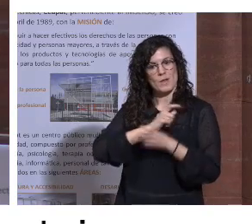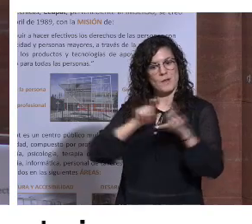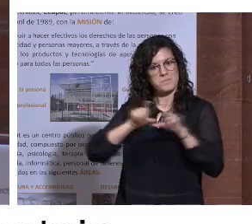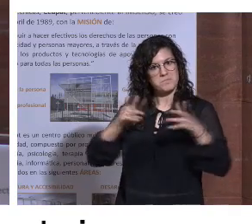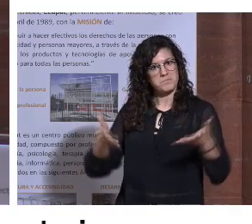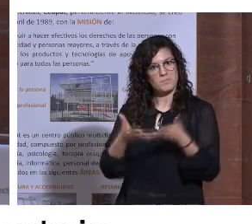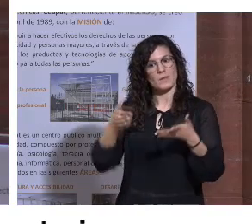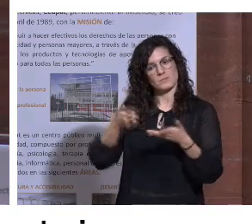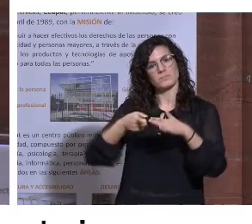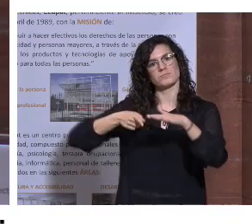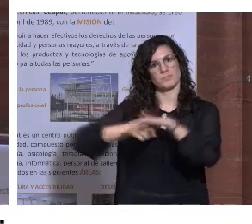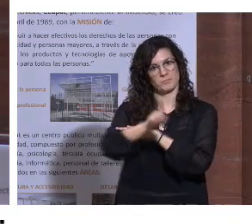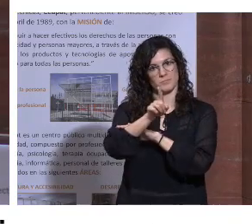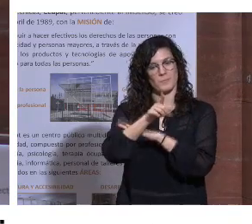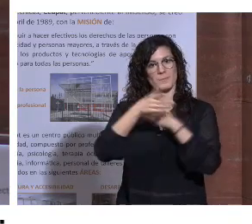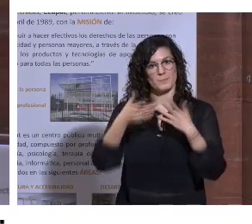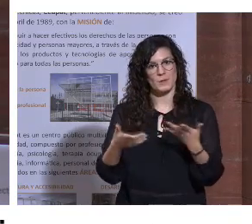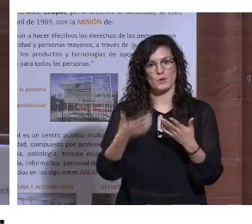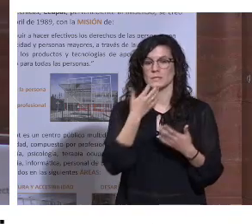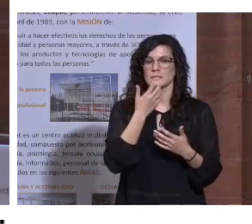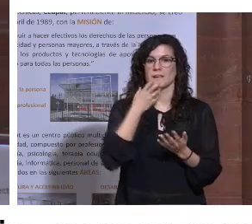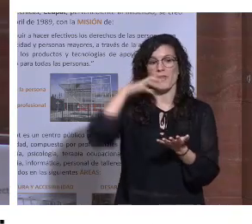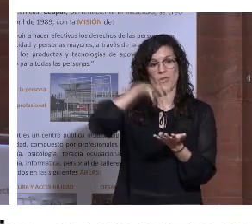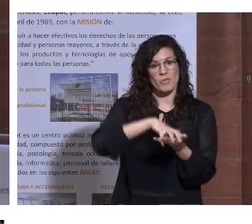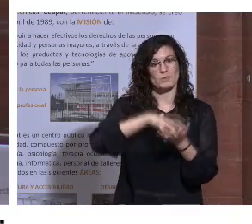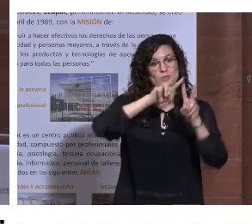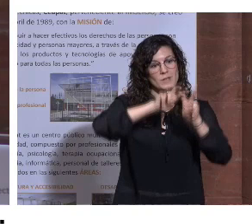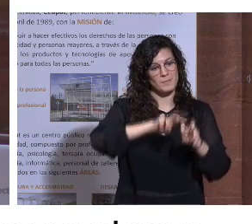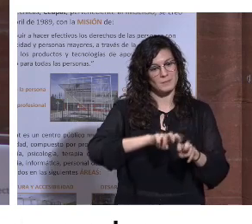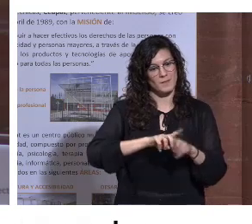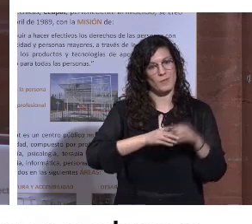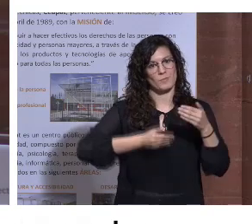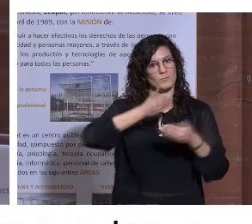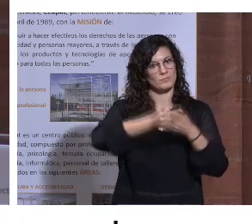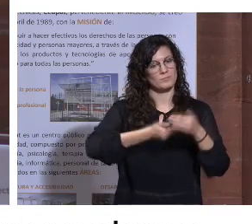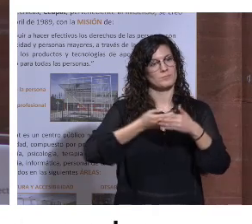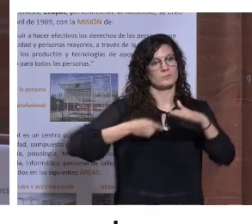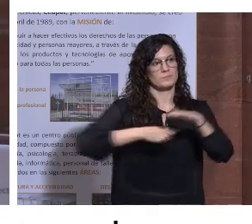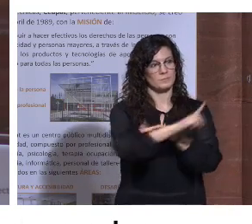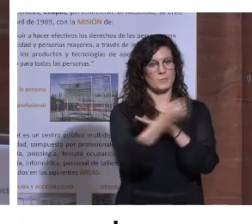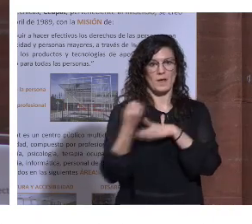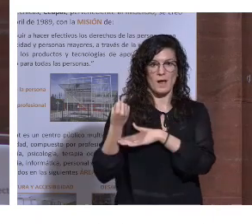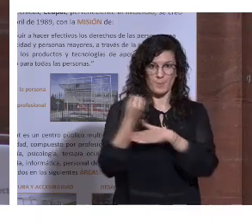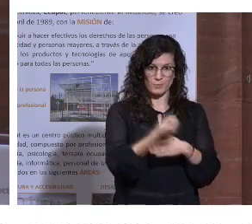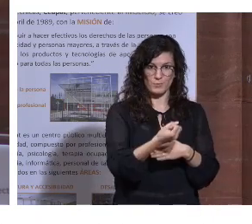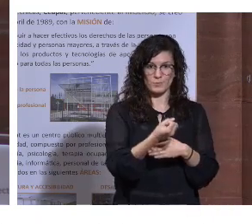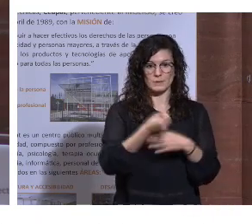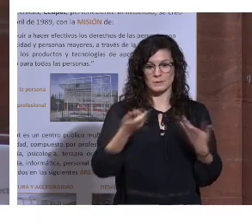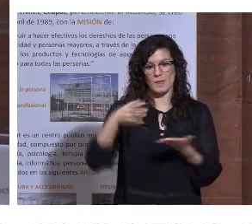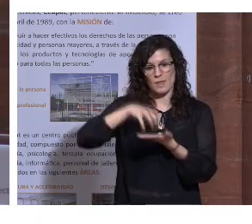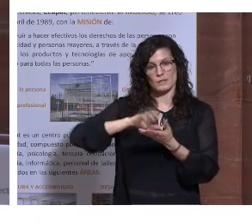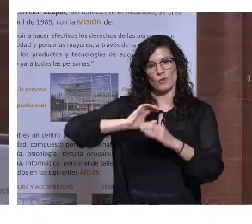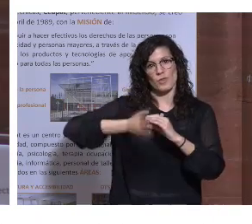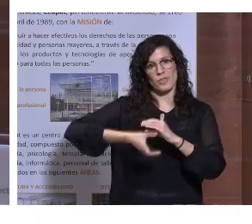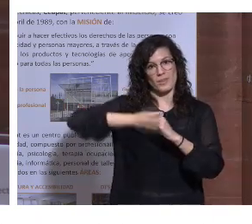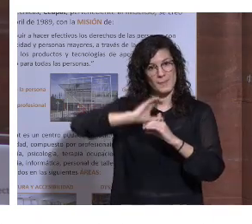esa dirección. Pero mientras nuestros grandes centros de investigación avanzan y son apoyados, desde luego el CEAPAT es